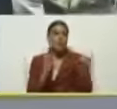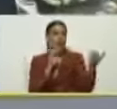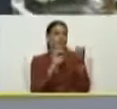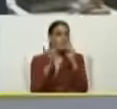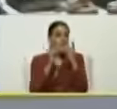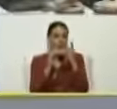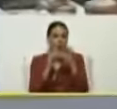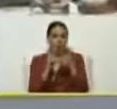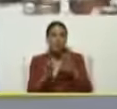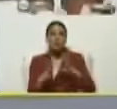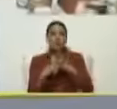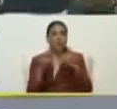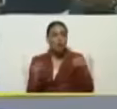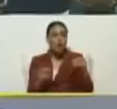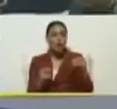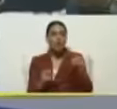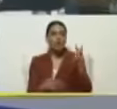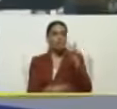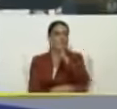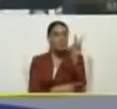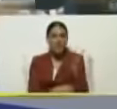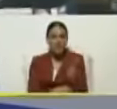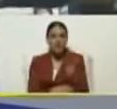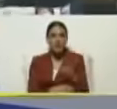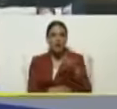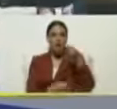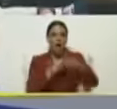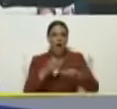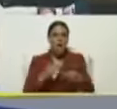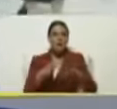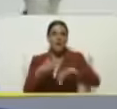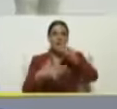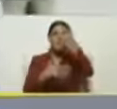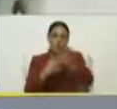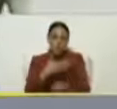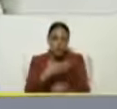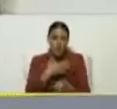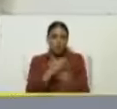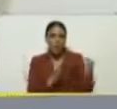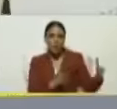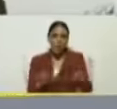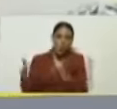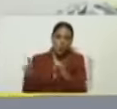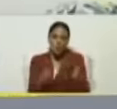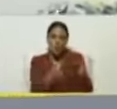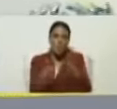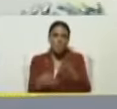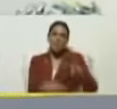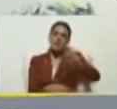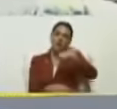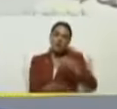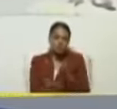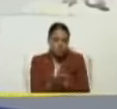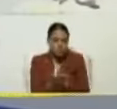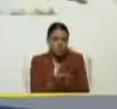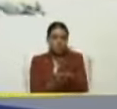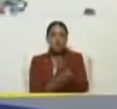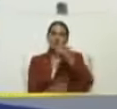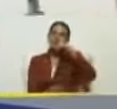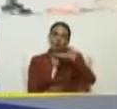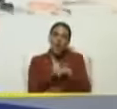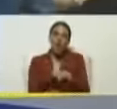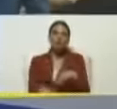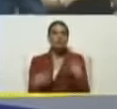país. En base a un proyecto, a un camino, estamos del lado correcto de la historia. Y yo le decía a